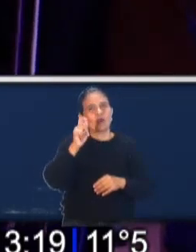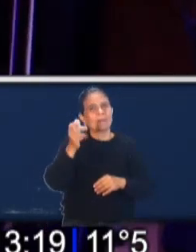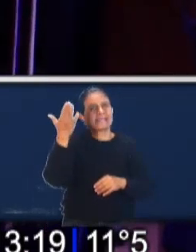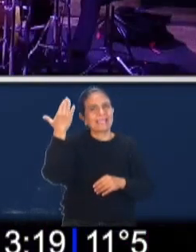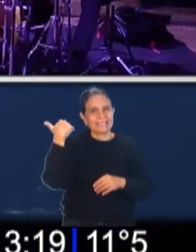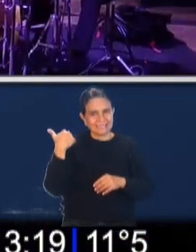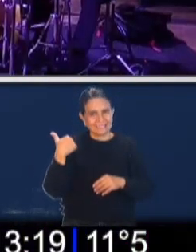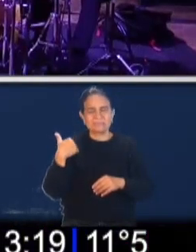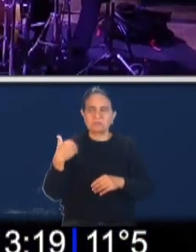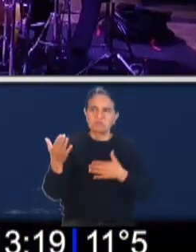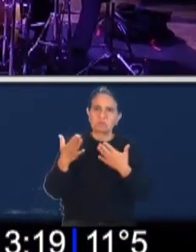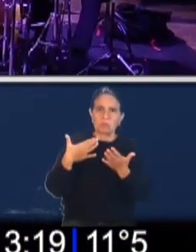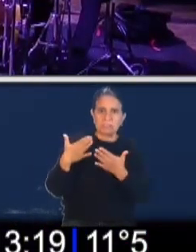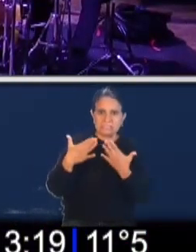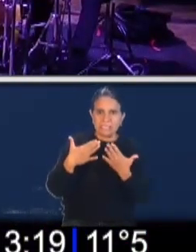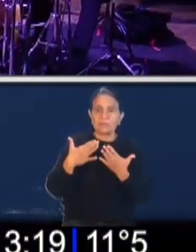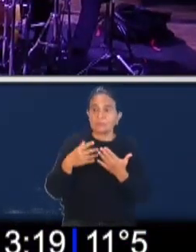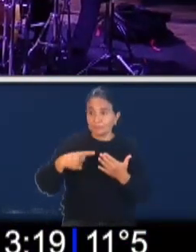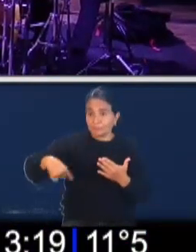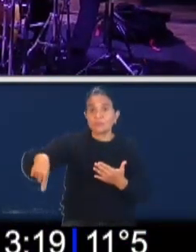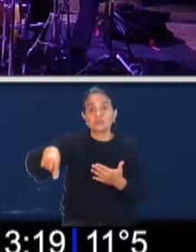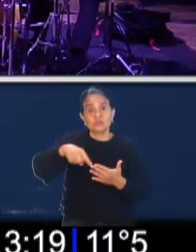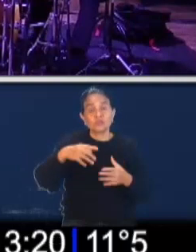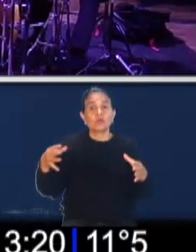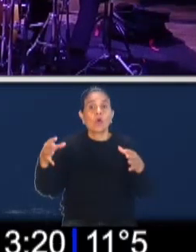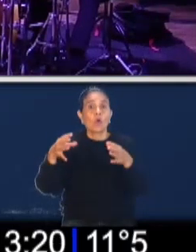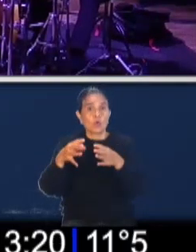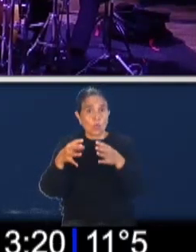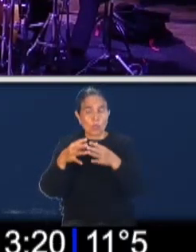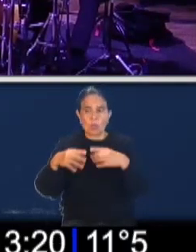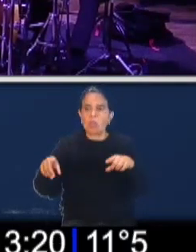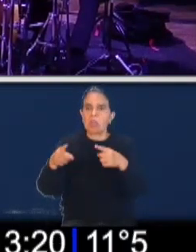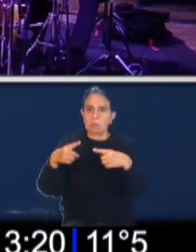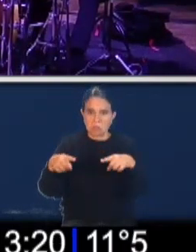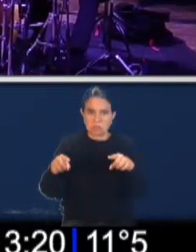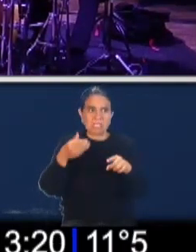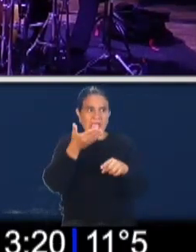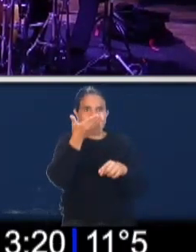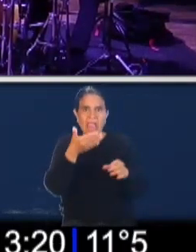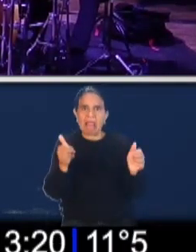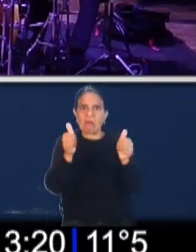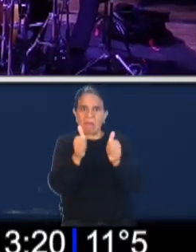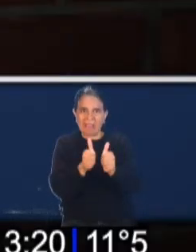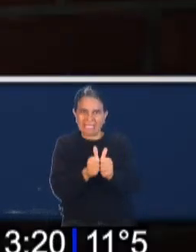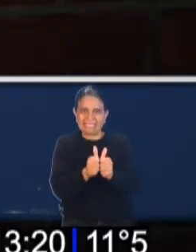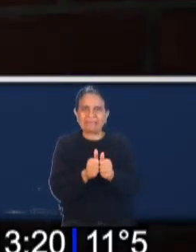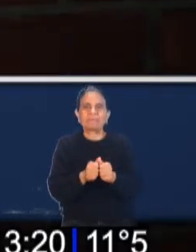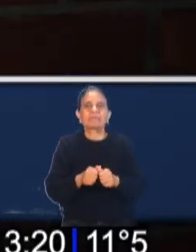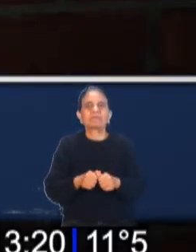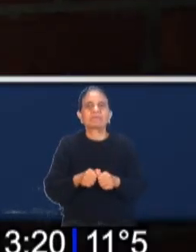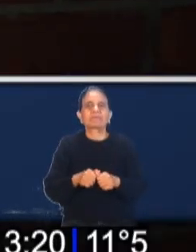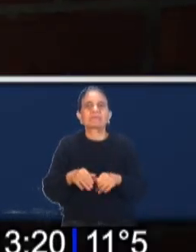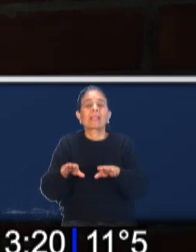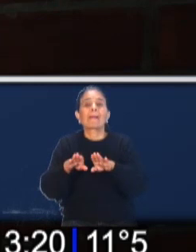formar una orquesta para acompañarlo en su gira sinfónica. Este organismo que se formó con la base de la Orquesta Infantil y Juvenil de